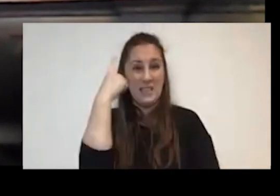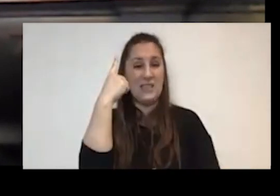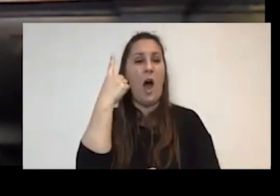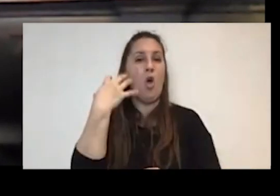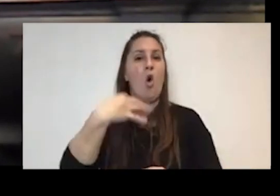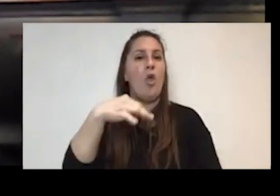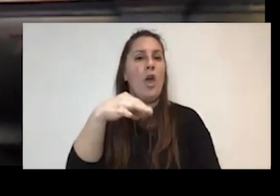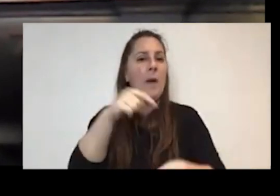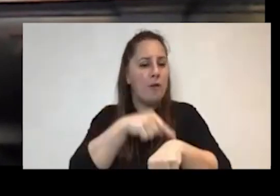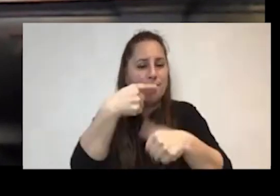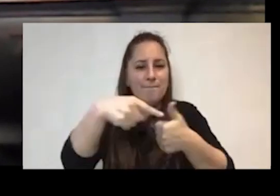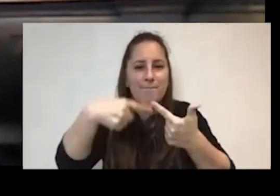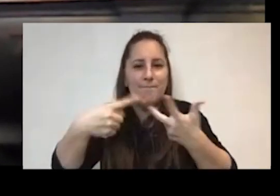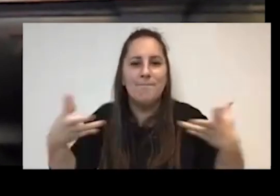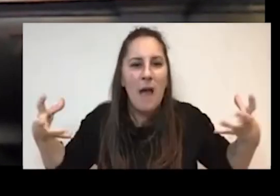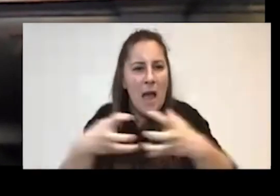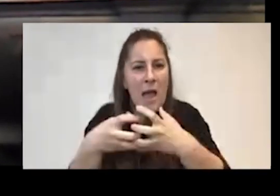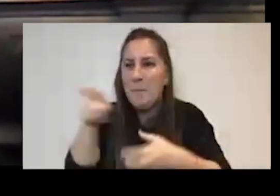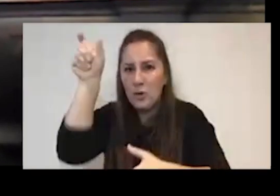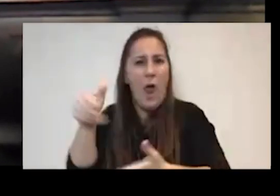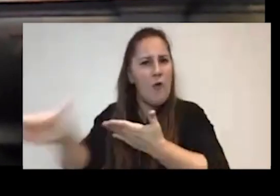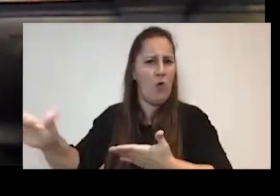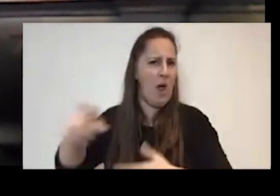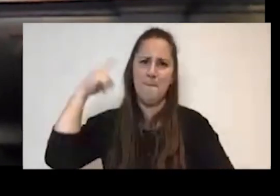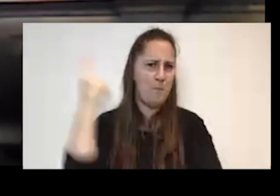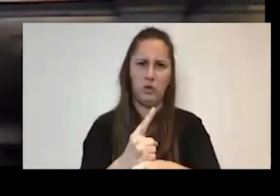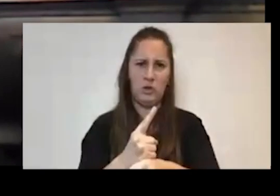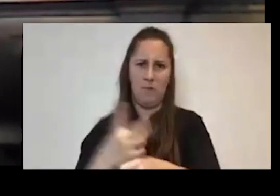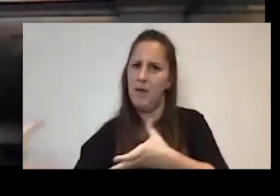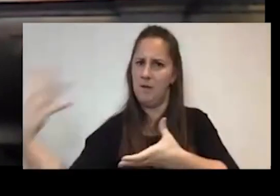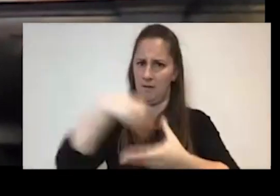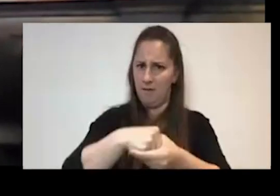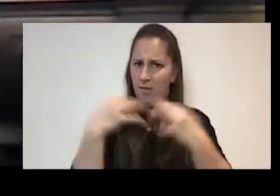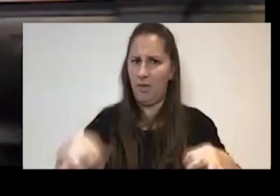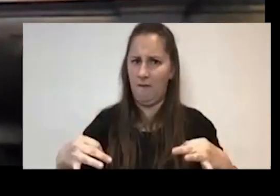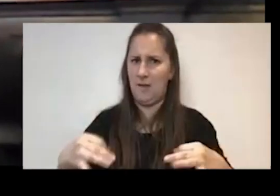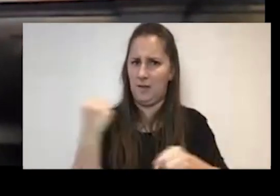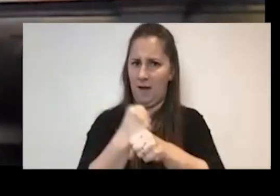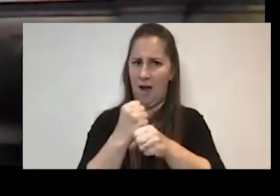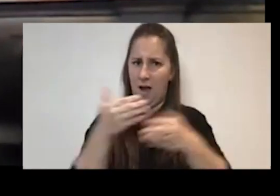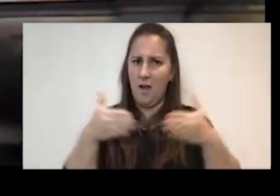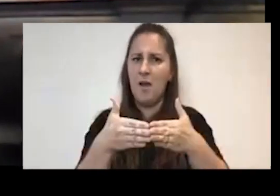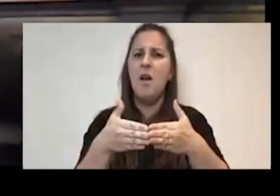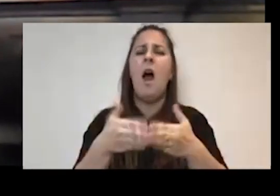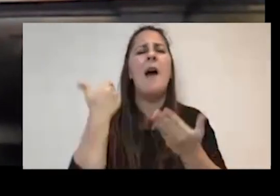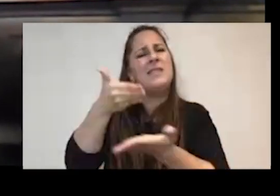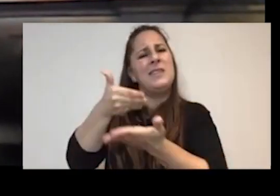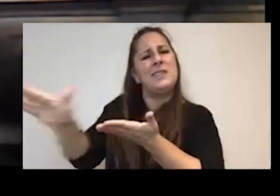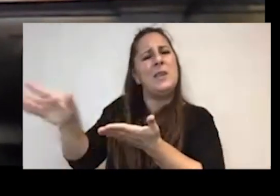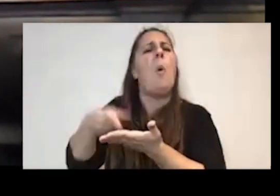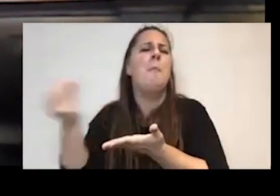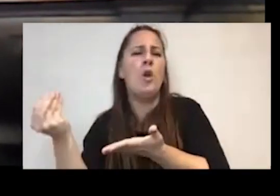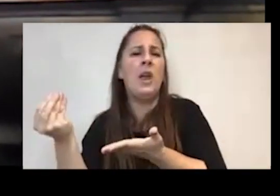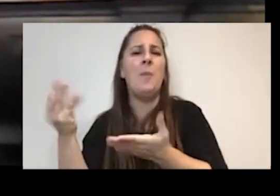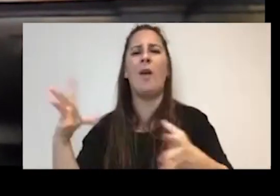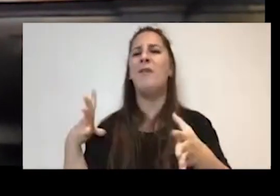Nacional en su conjunto lleva a cabo. Y muchas veces esto ocurre por la falta de